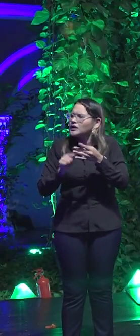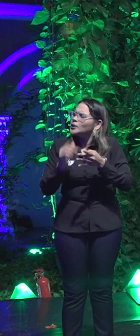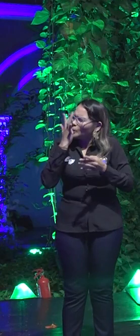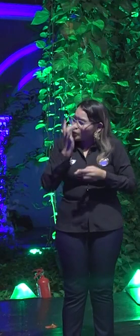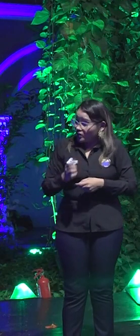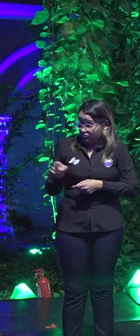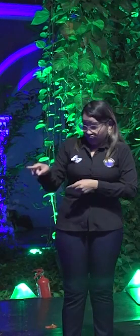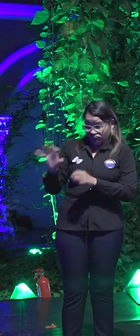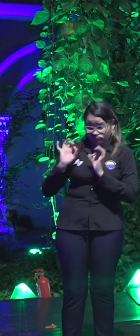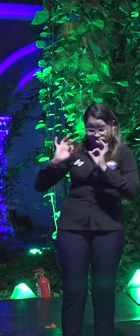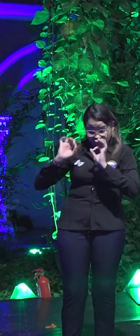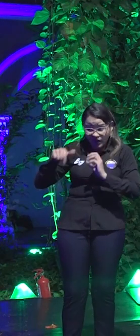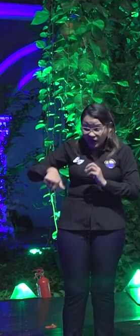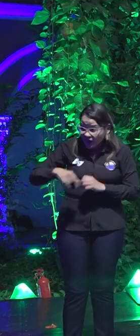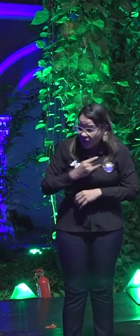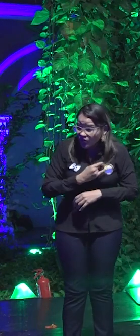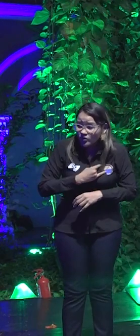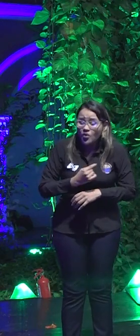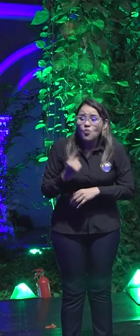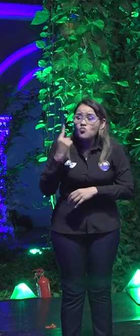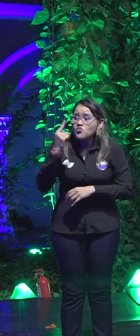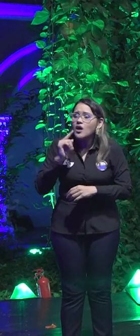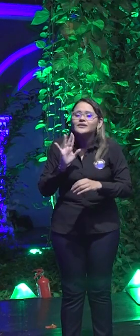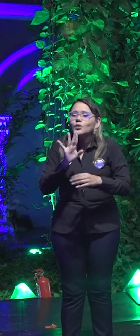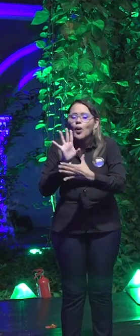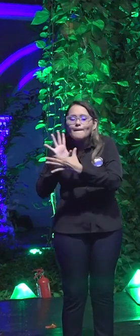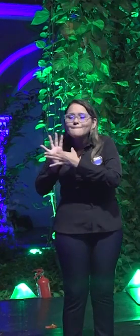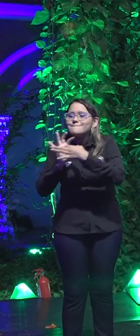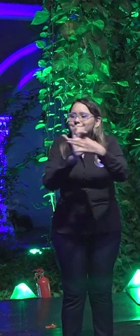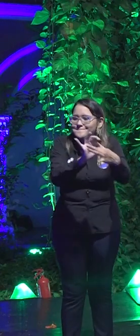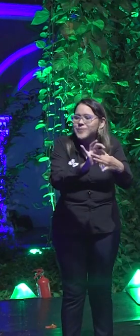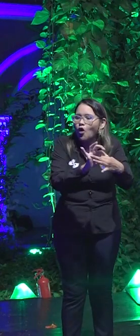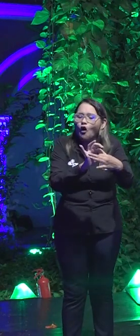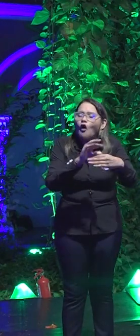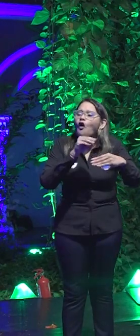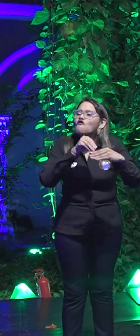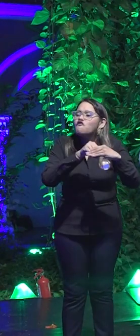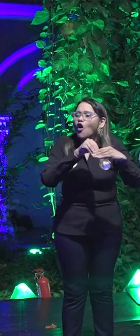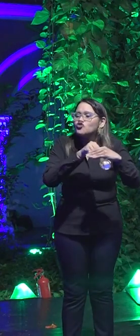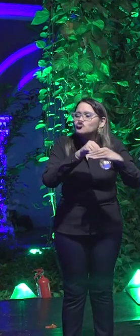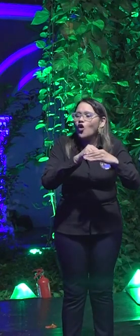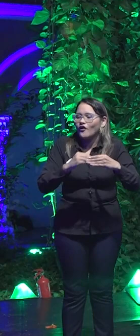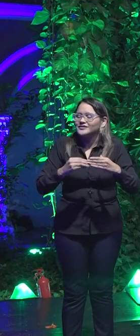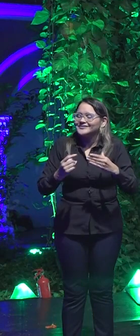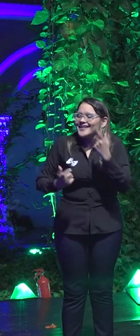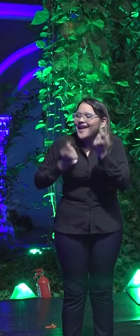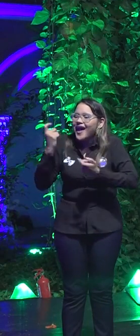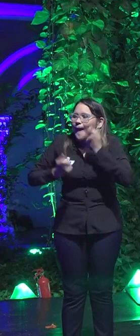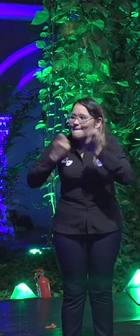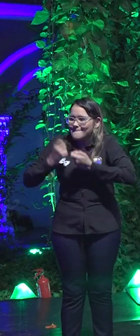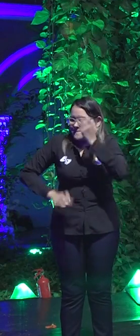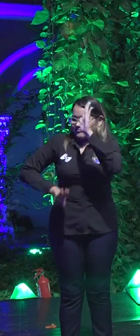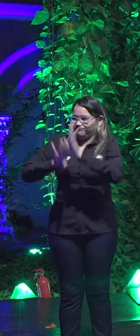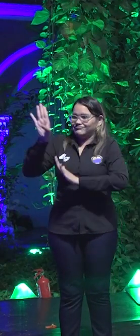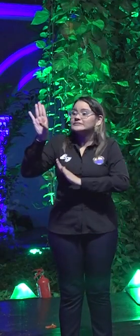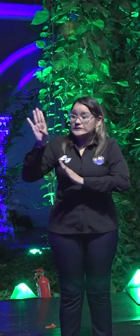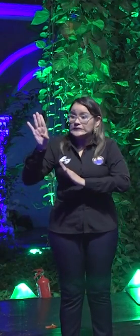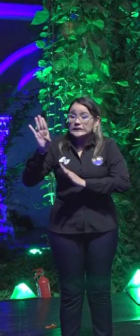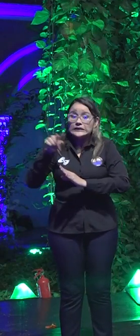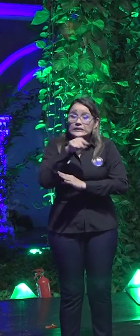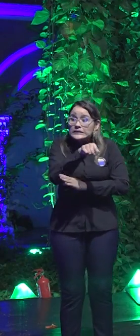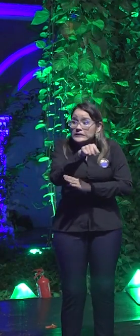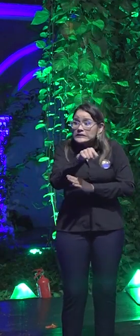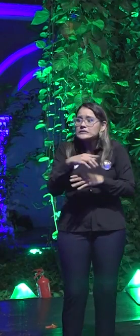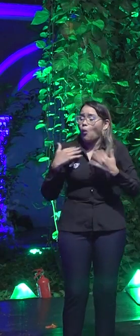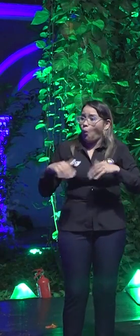en Colombia que tiene un convenio con el Fondo Emprender, que aportó 1.500 millones de pesos en capital semilla para